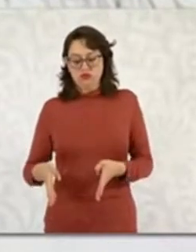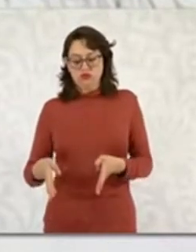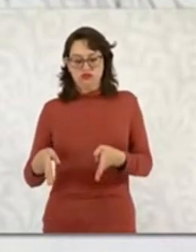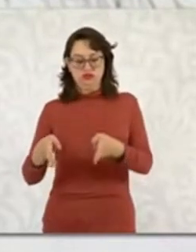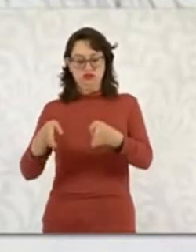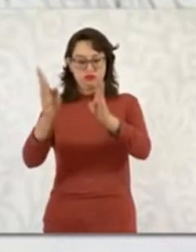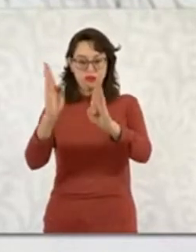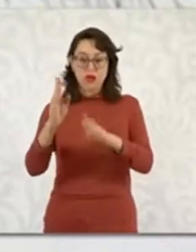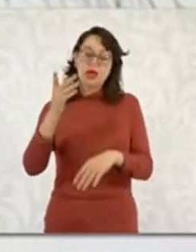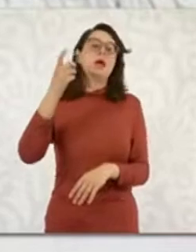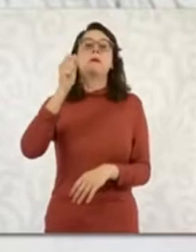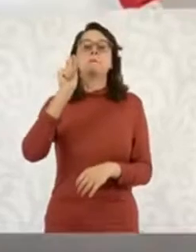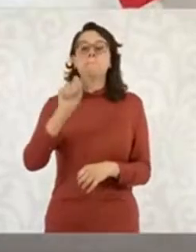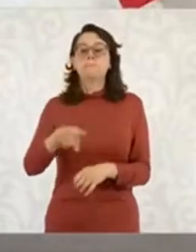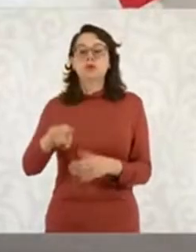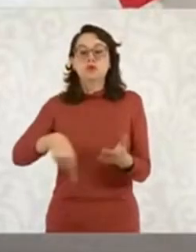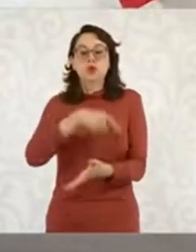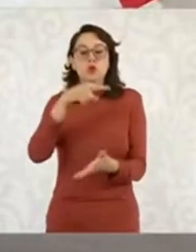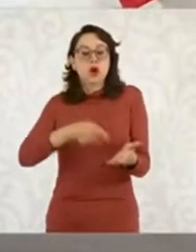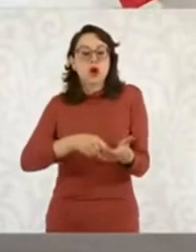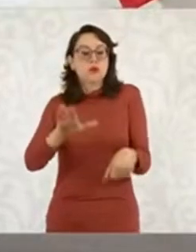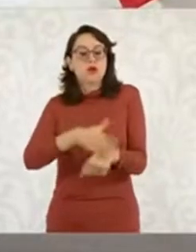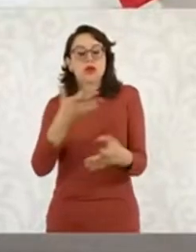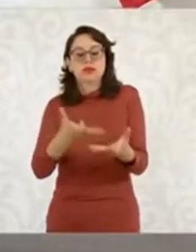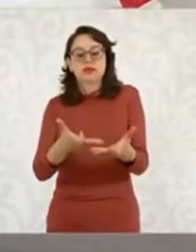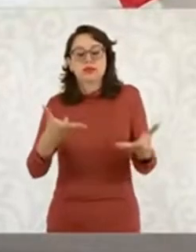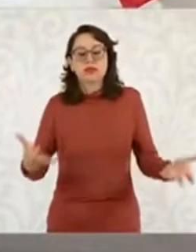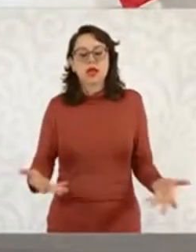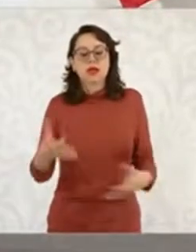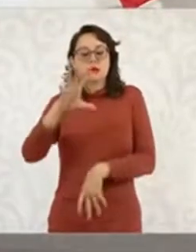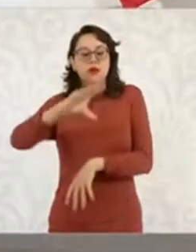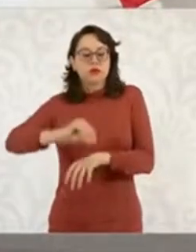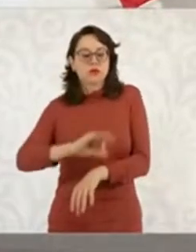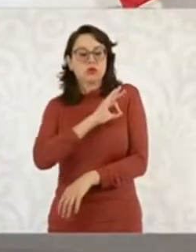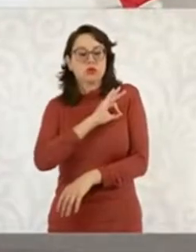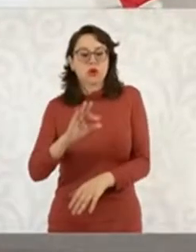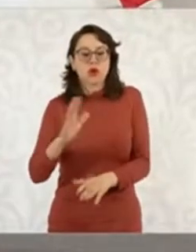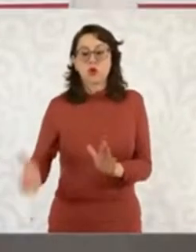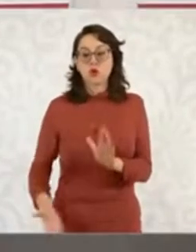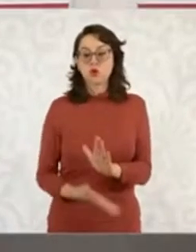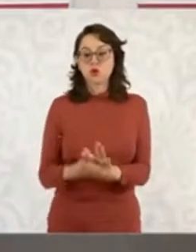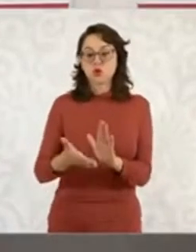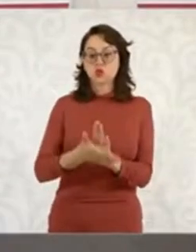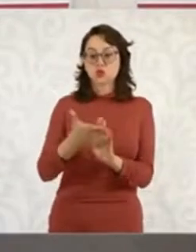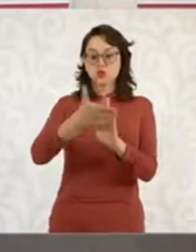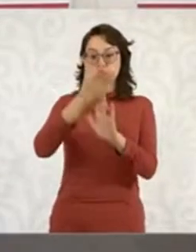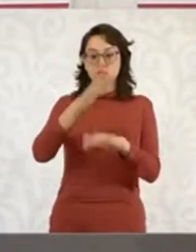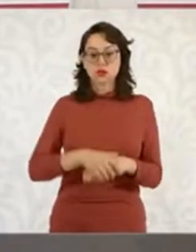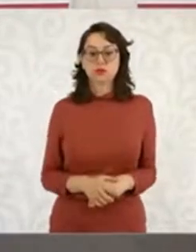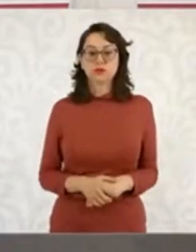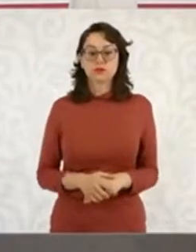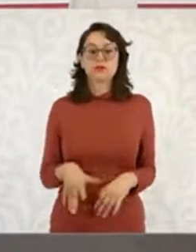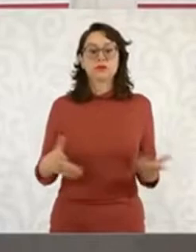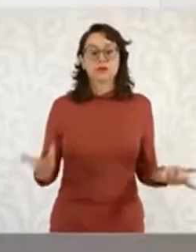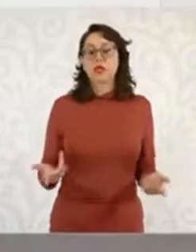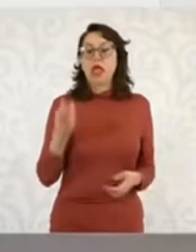vía en el lugar en donde va el tren, el terreno por donde circula el tren. Y que, como les decía, es propiedad de